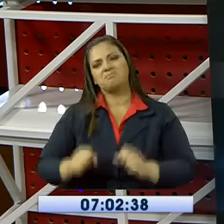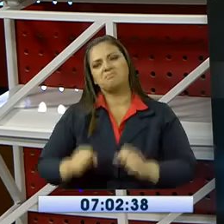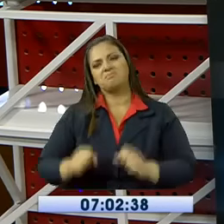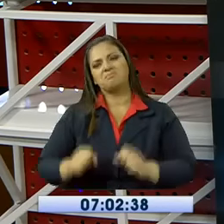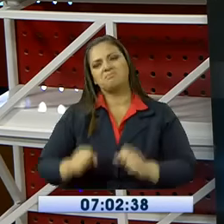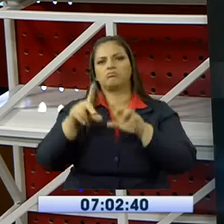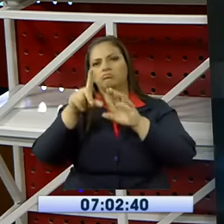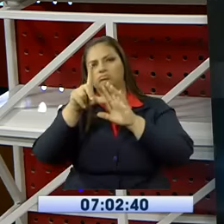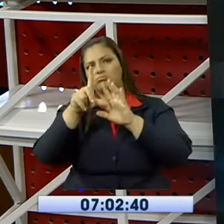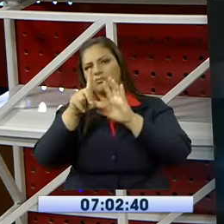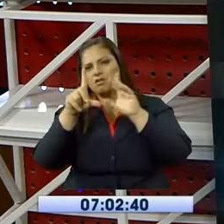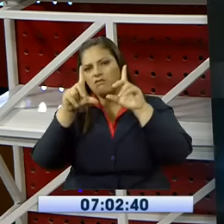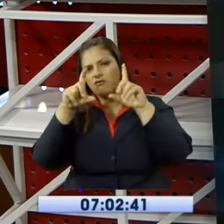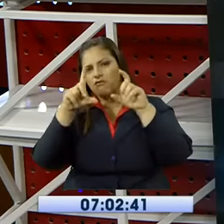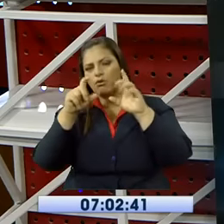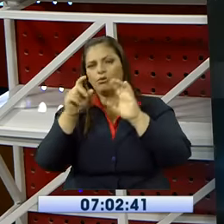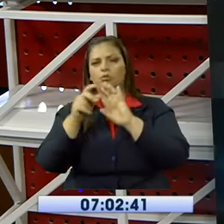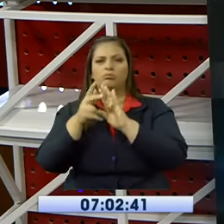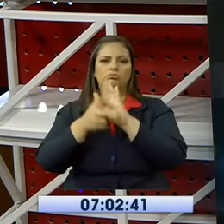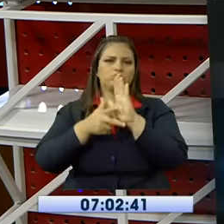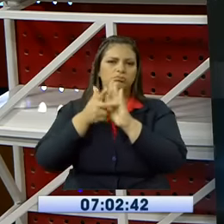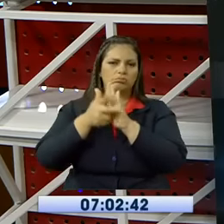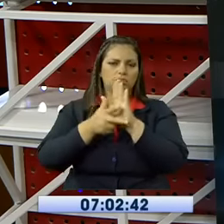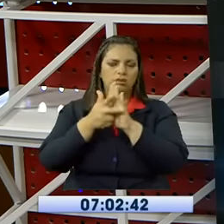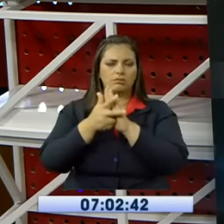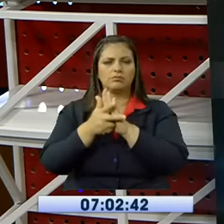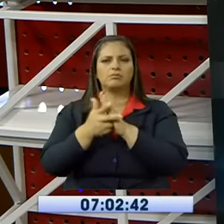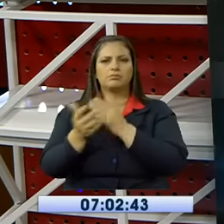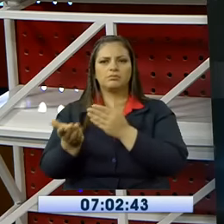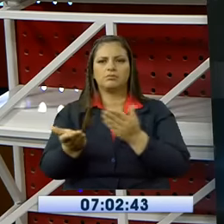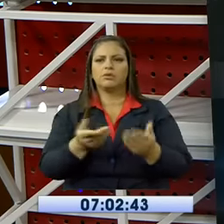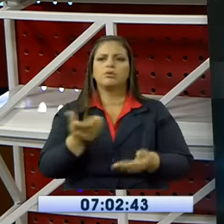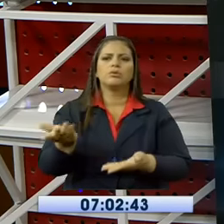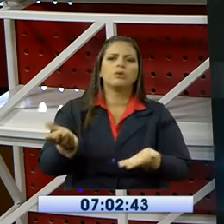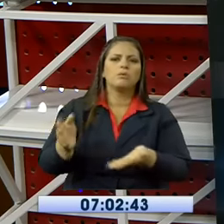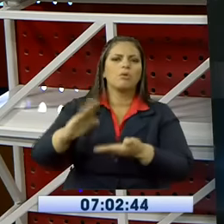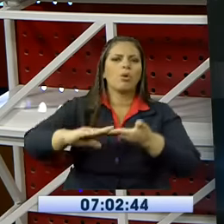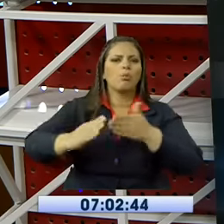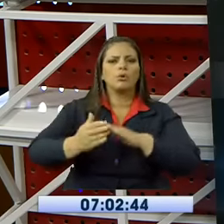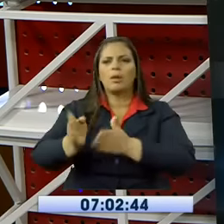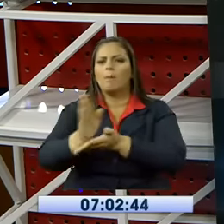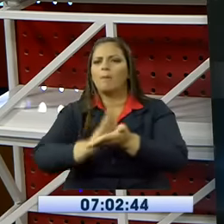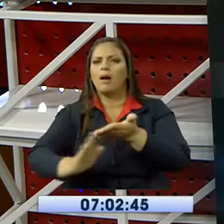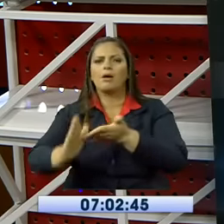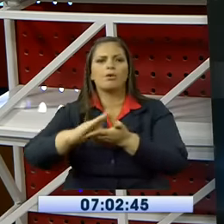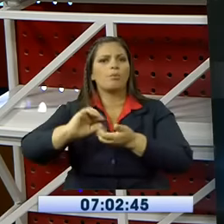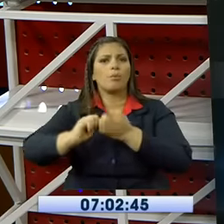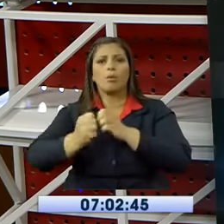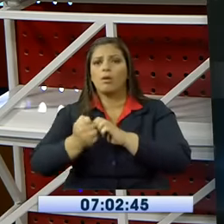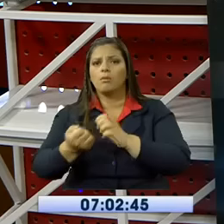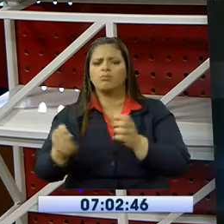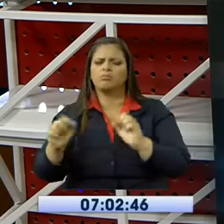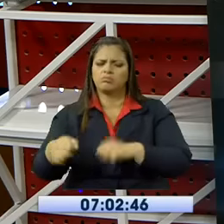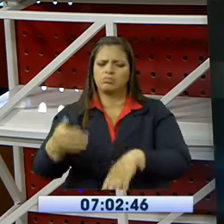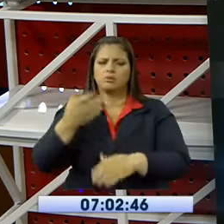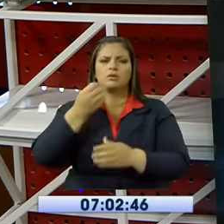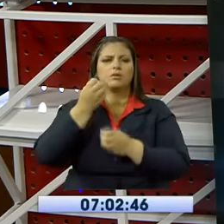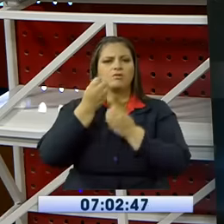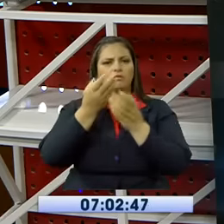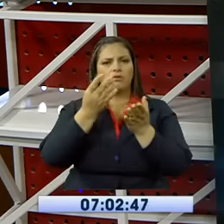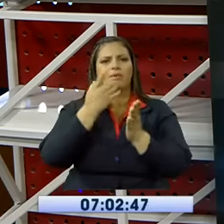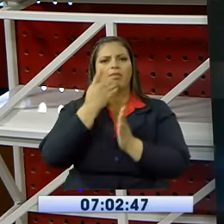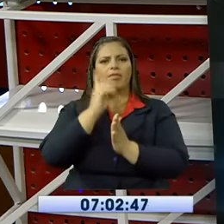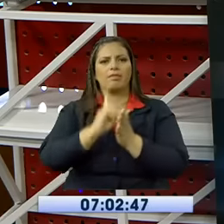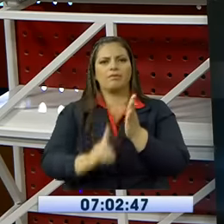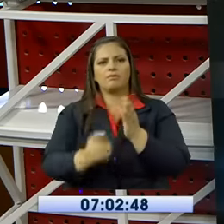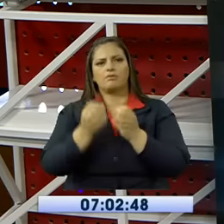WhatsApp, videos y fotografías de lo que está ocurriendo en su barrio. Una denuncia, un problema, pero si hay cosas positivas, ¿por